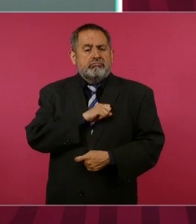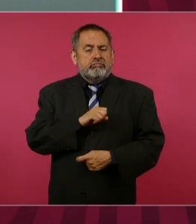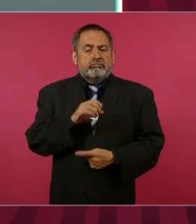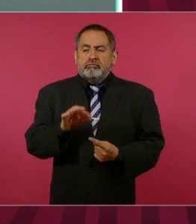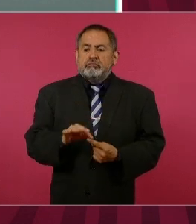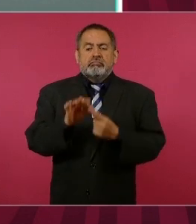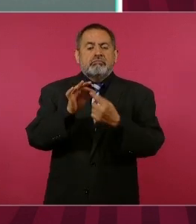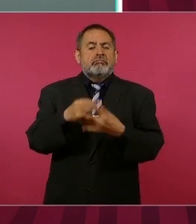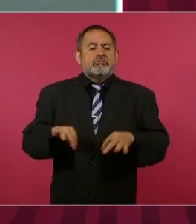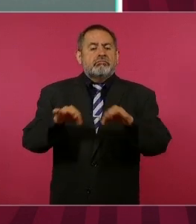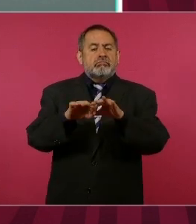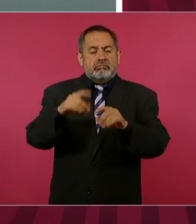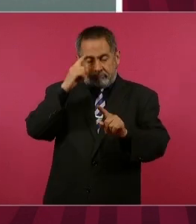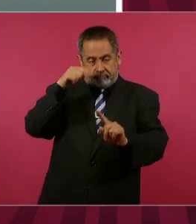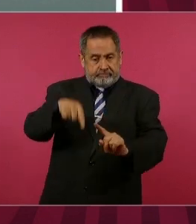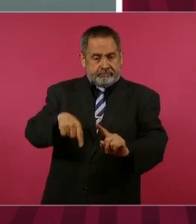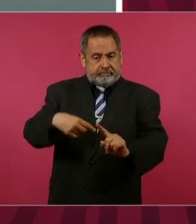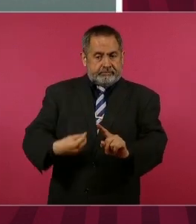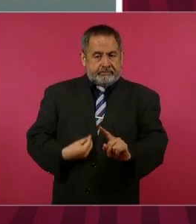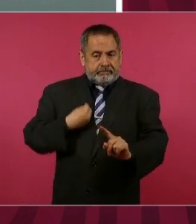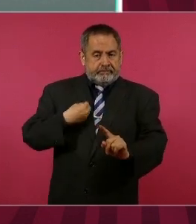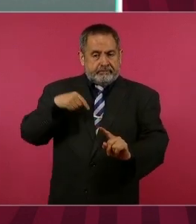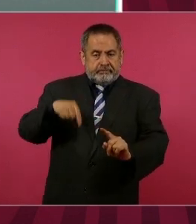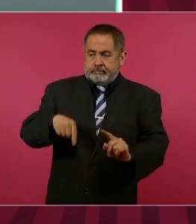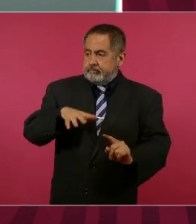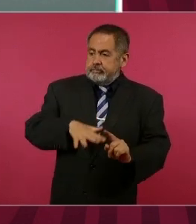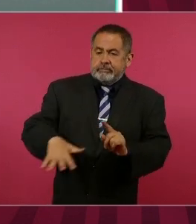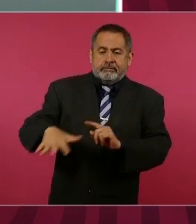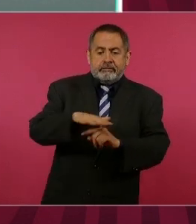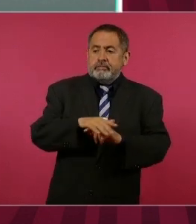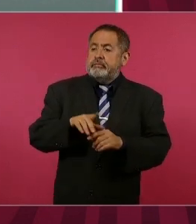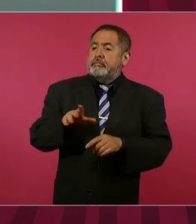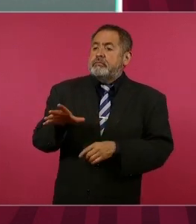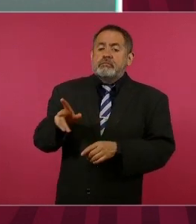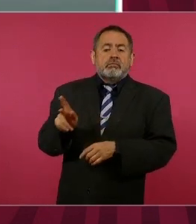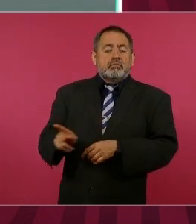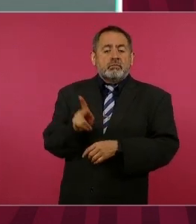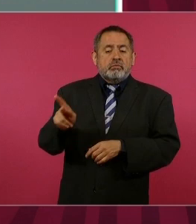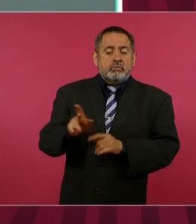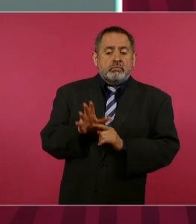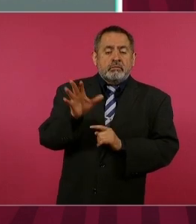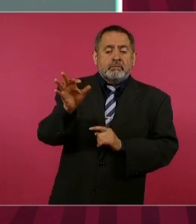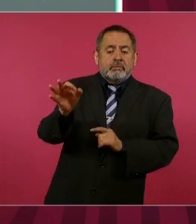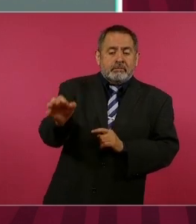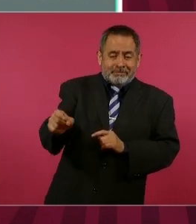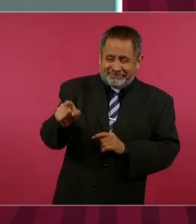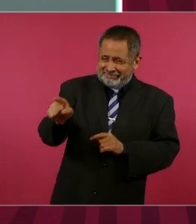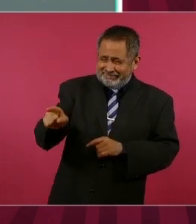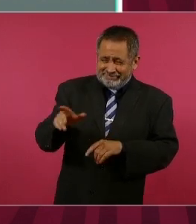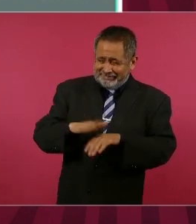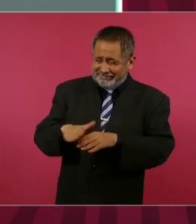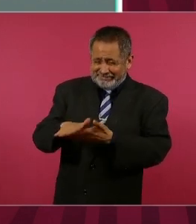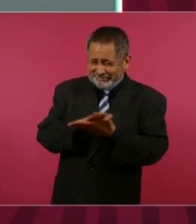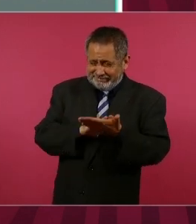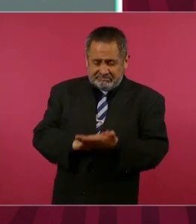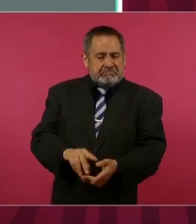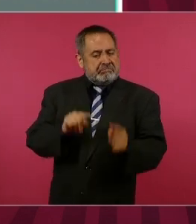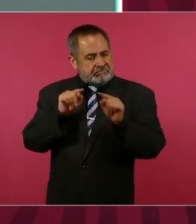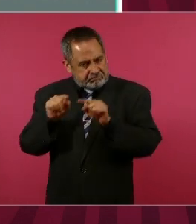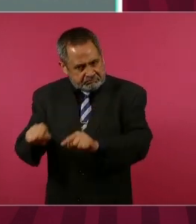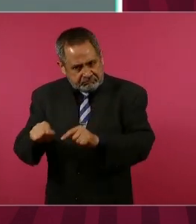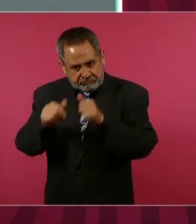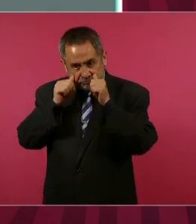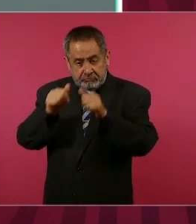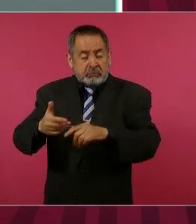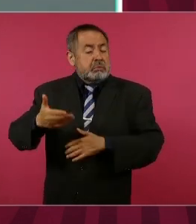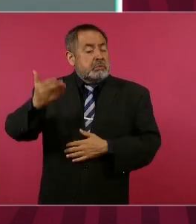para aquellos que habitan en las comunidades más vulnerables de nuestra entidad y que durante muchas